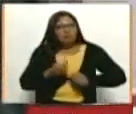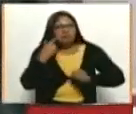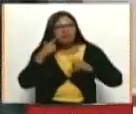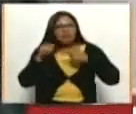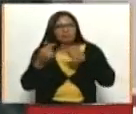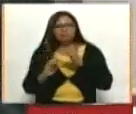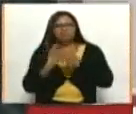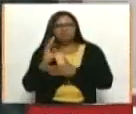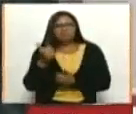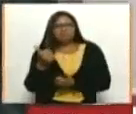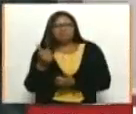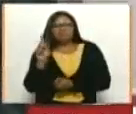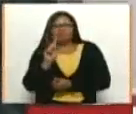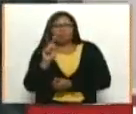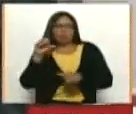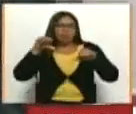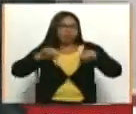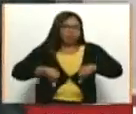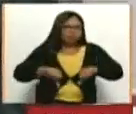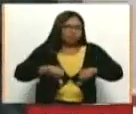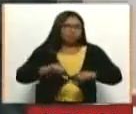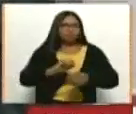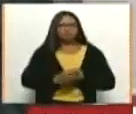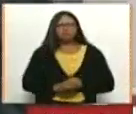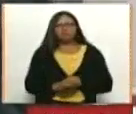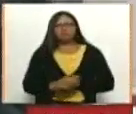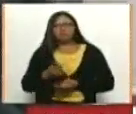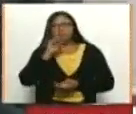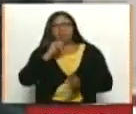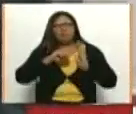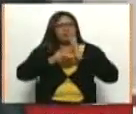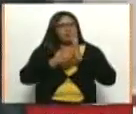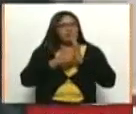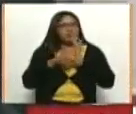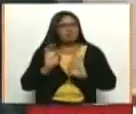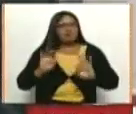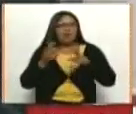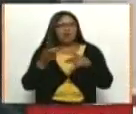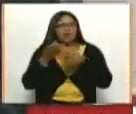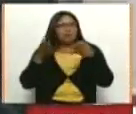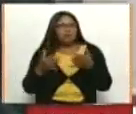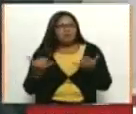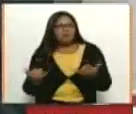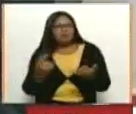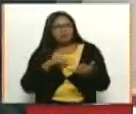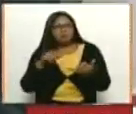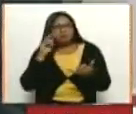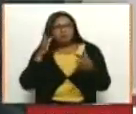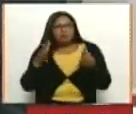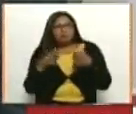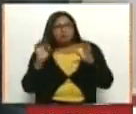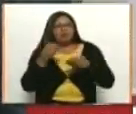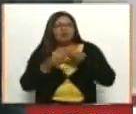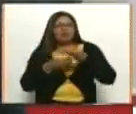funcionó, no se logró presionar al gobierno, no se logró hacer el cambio de gobierno, no se logró hacer